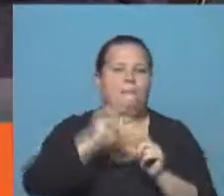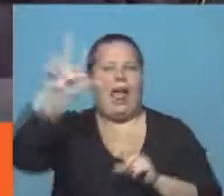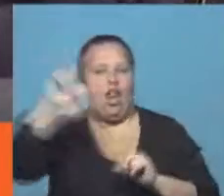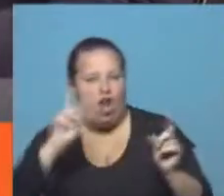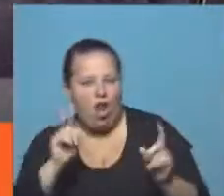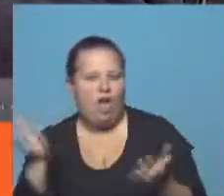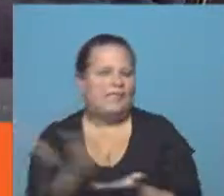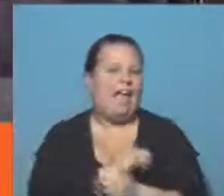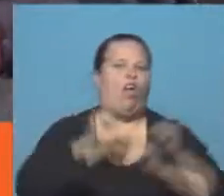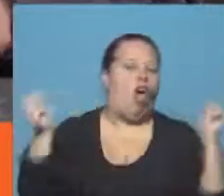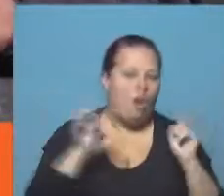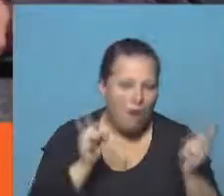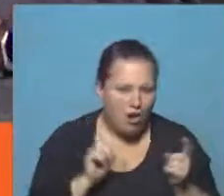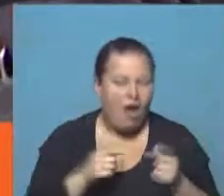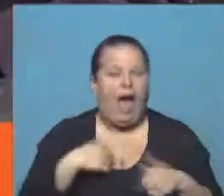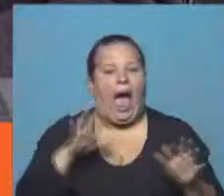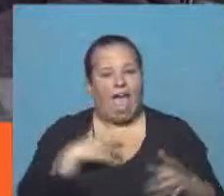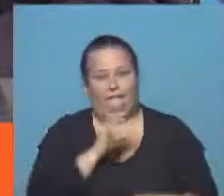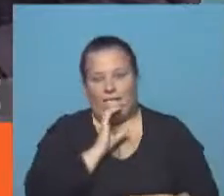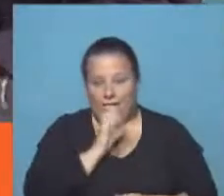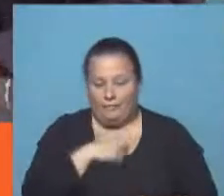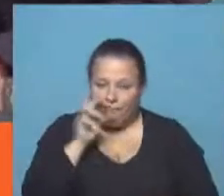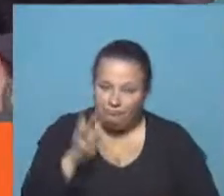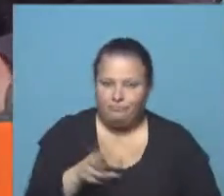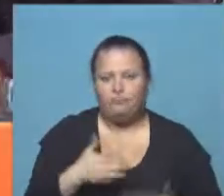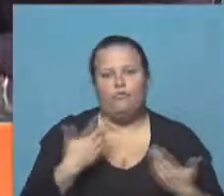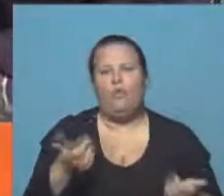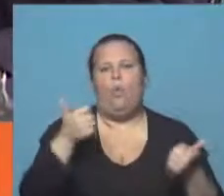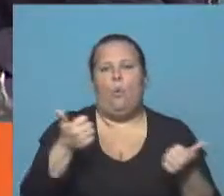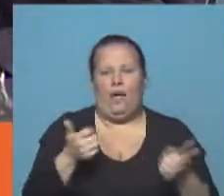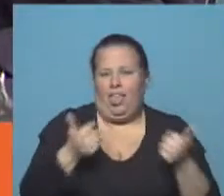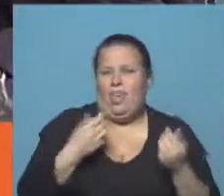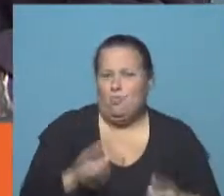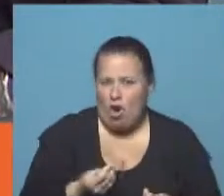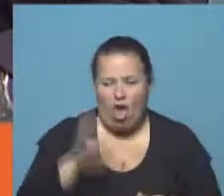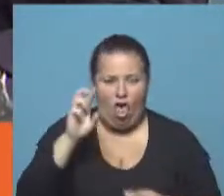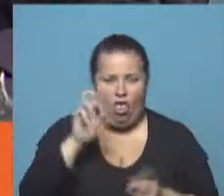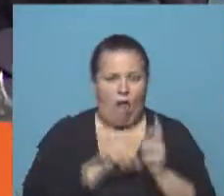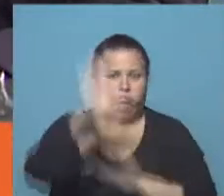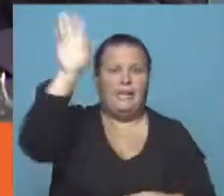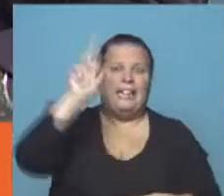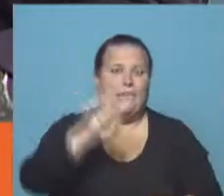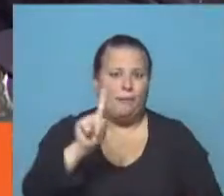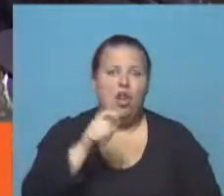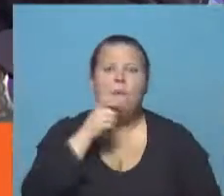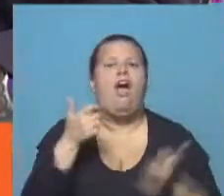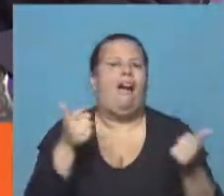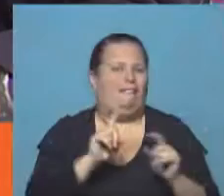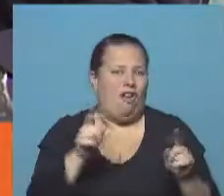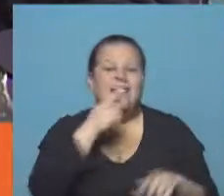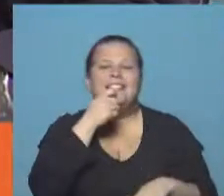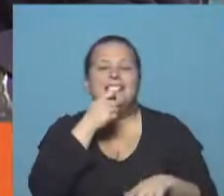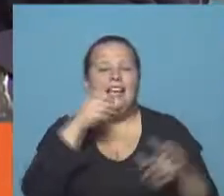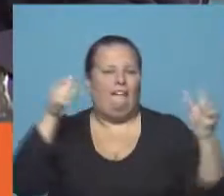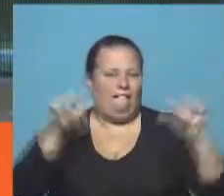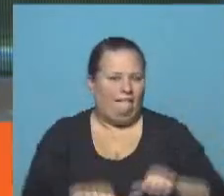no eliminarlas de un día para el otro. A mí a veces me da risa cuando dicen, bueno, fue muy exitosa porque el dólar no se disparó a 30 pesos, pero no fue exitosa si vos